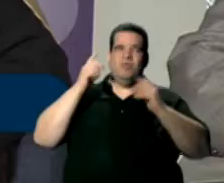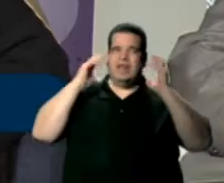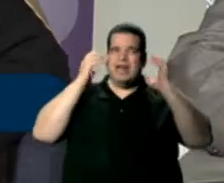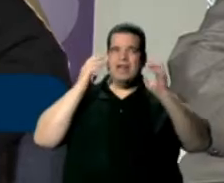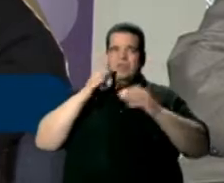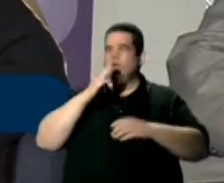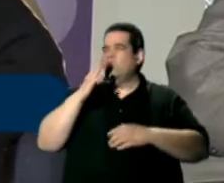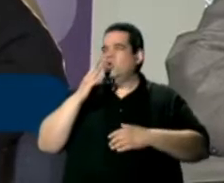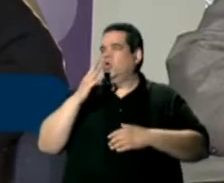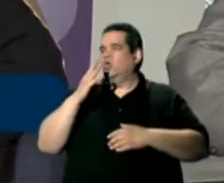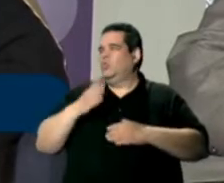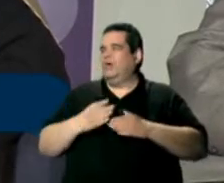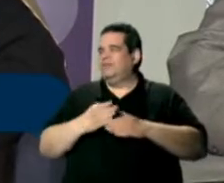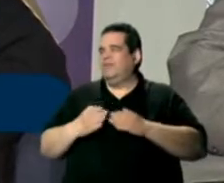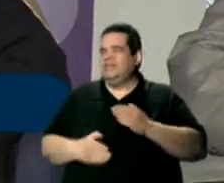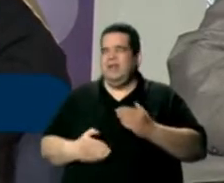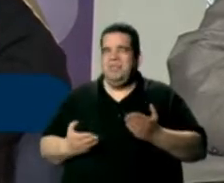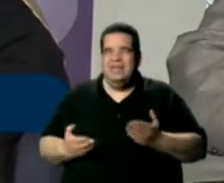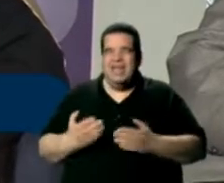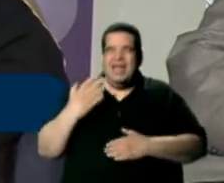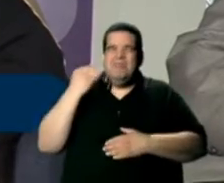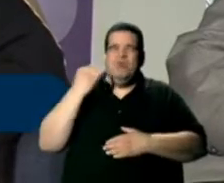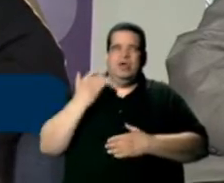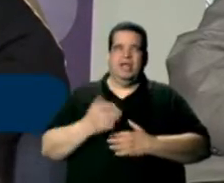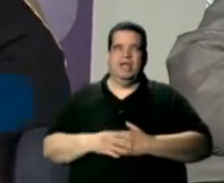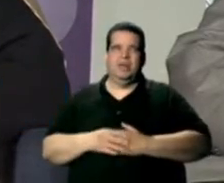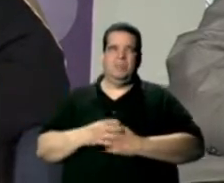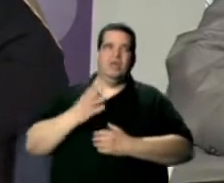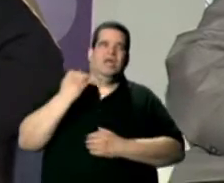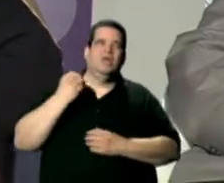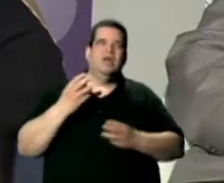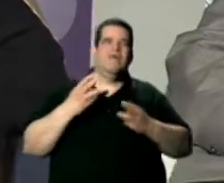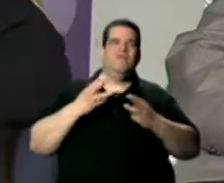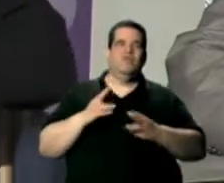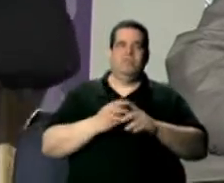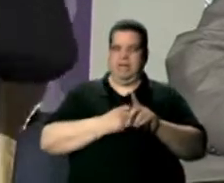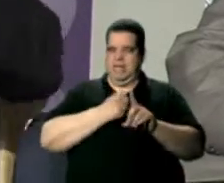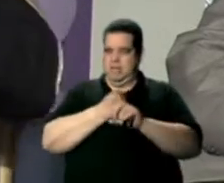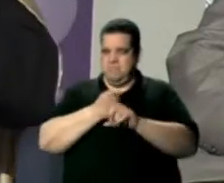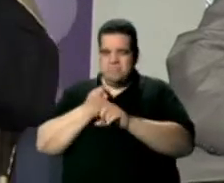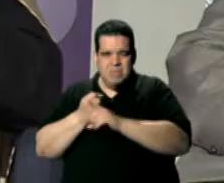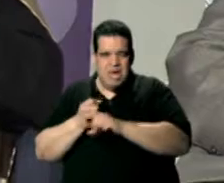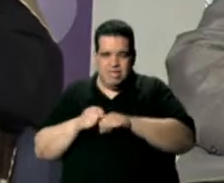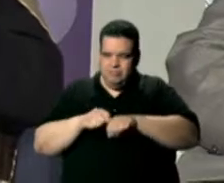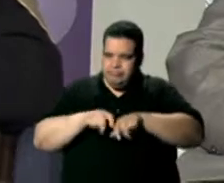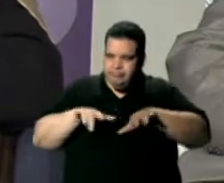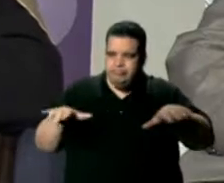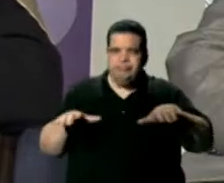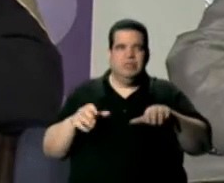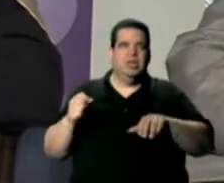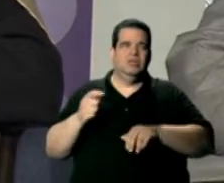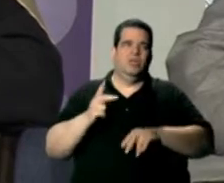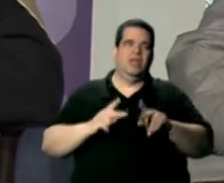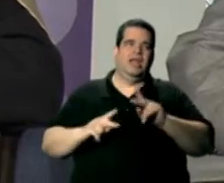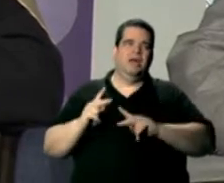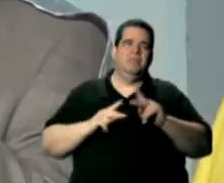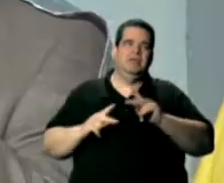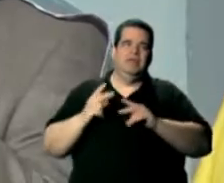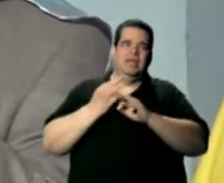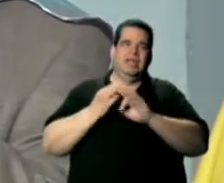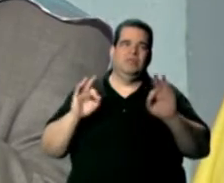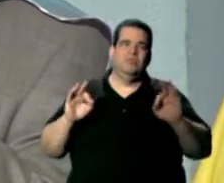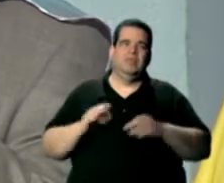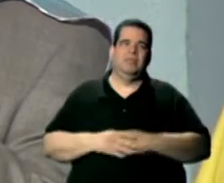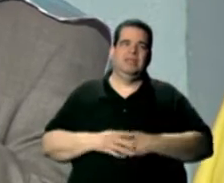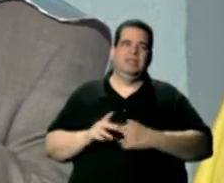nunca va a pasar de moda. ¿Por qué no va a pasar de moda? Porque es un medio que le lleva masivamente a todo el mundo y gratuitamente.